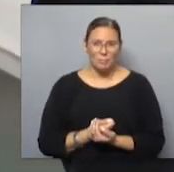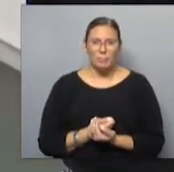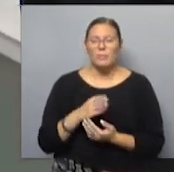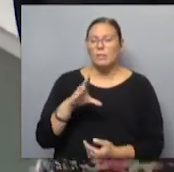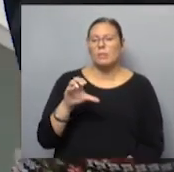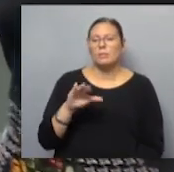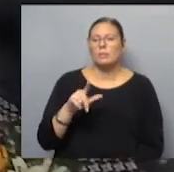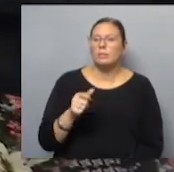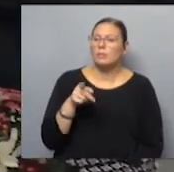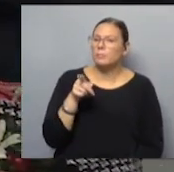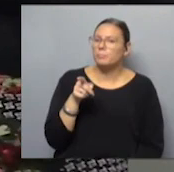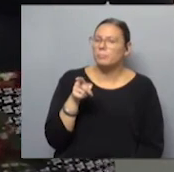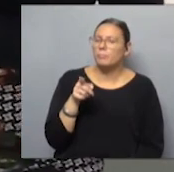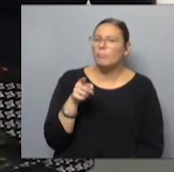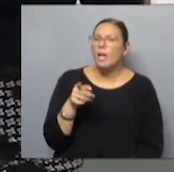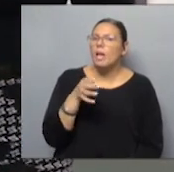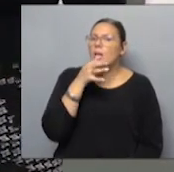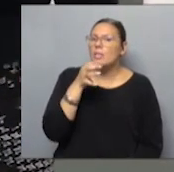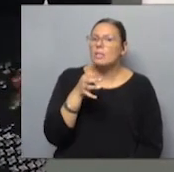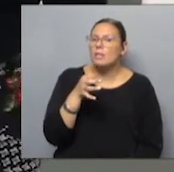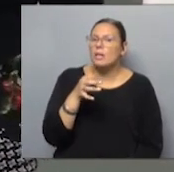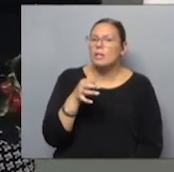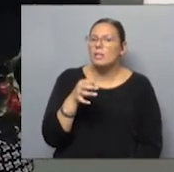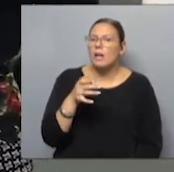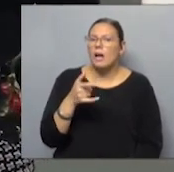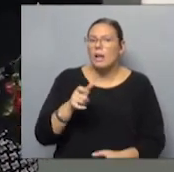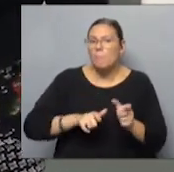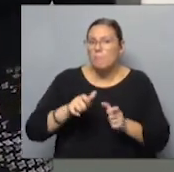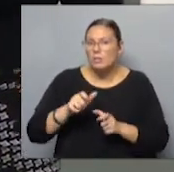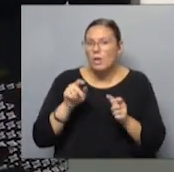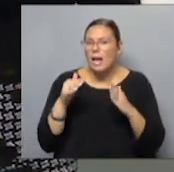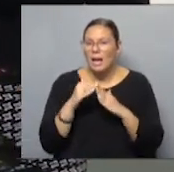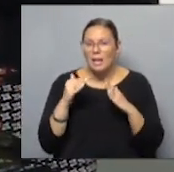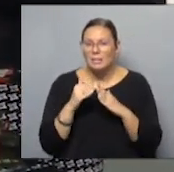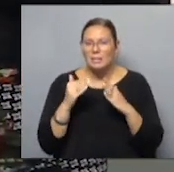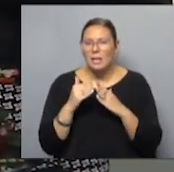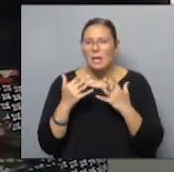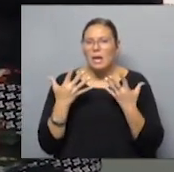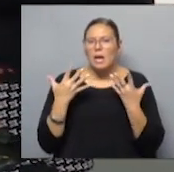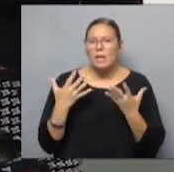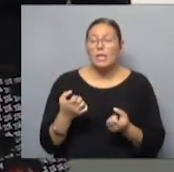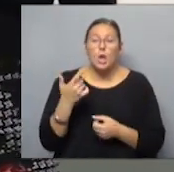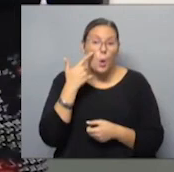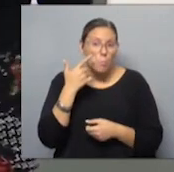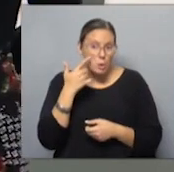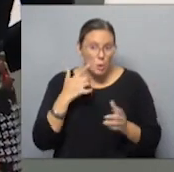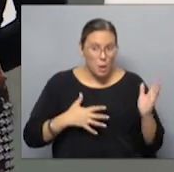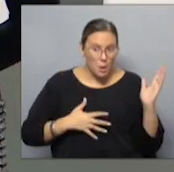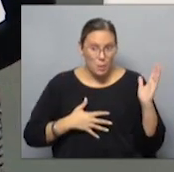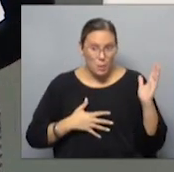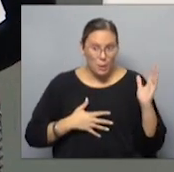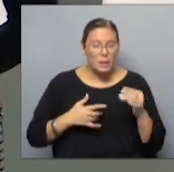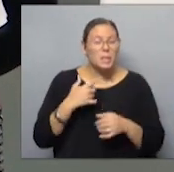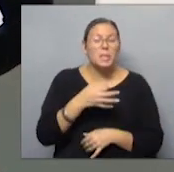Cecilia, ¿qué les dirías a esas chicas, chicos que están en sus casas y quieren por ahí incursionar en